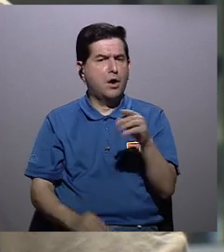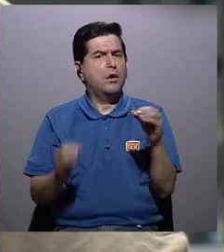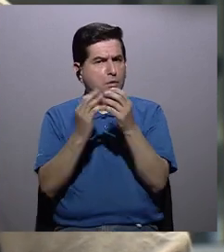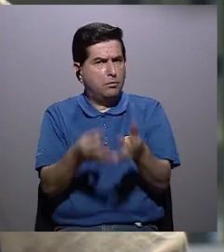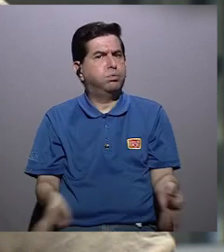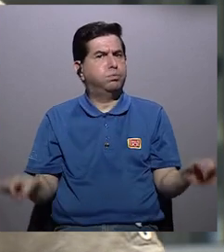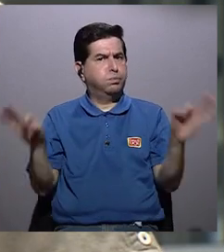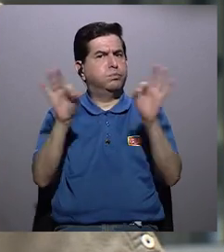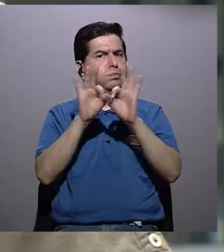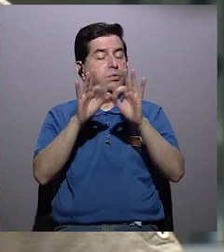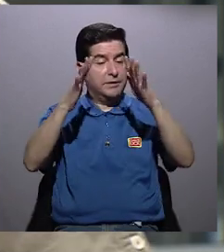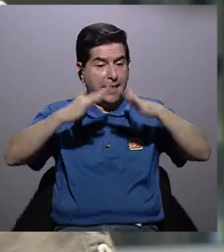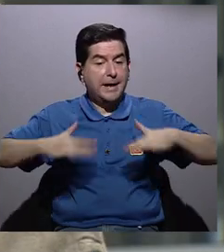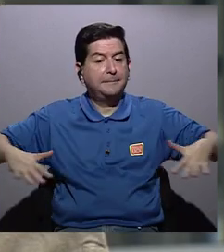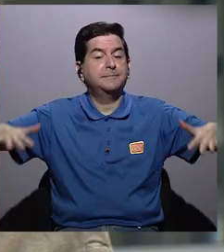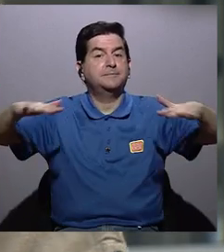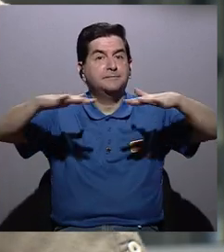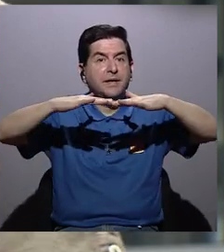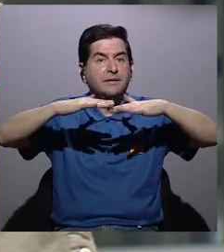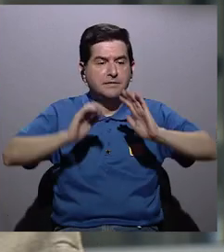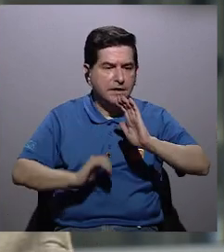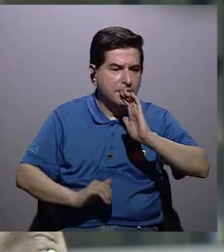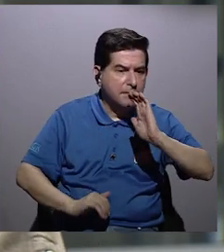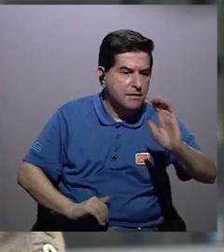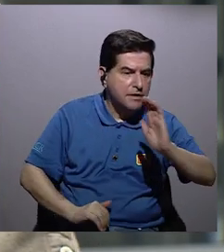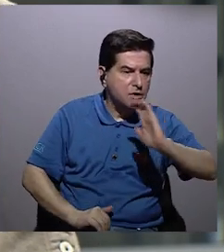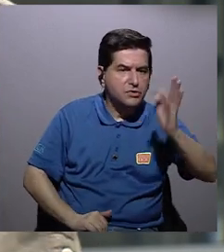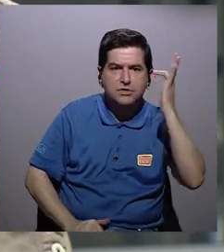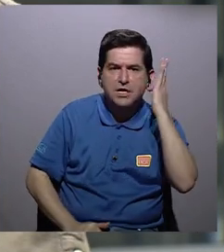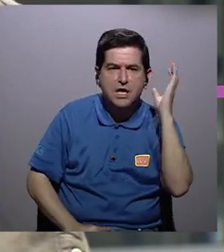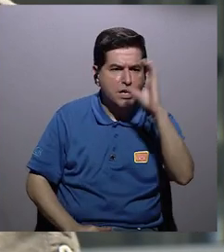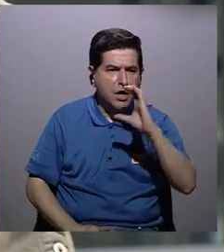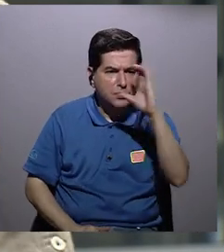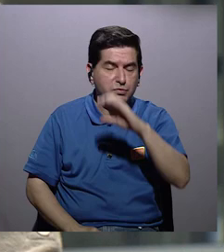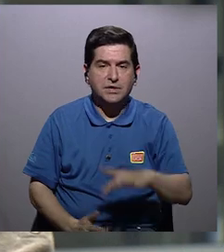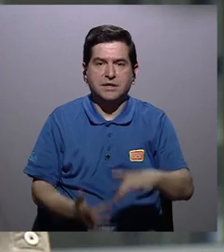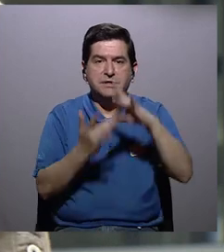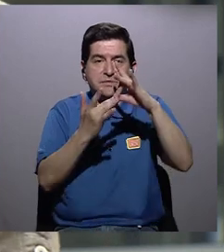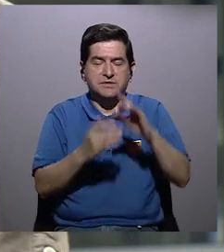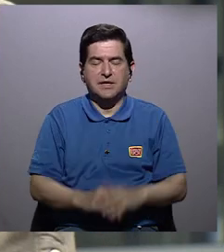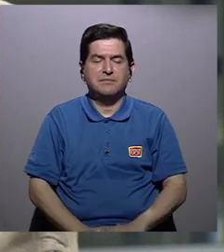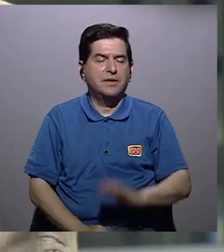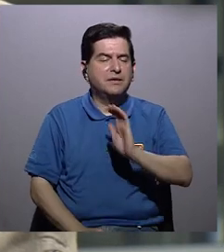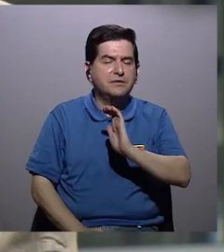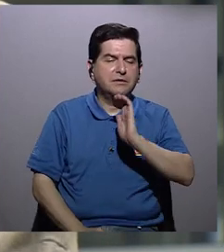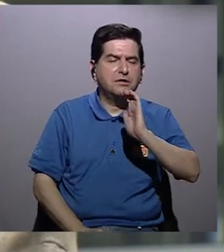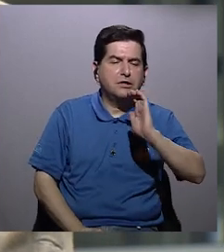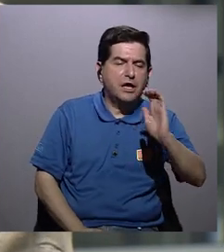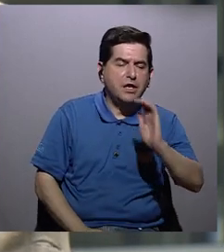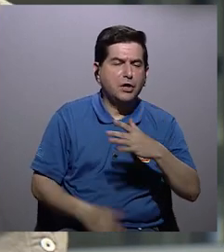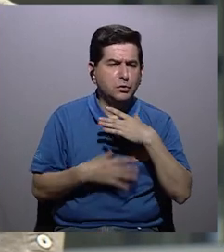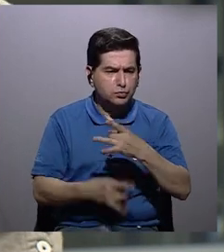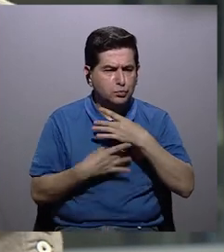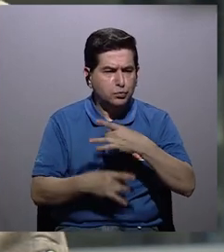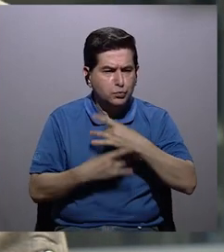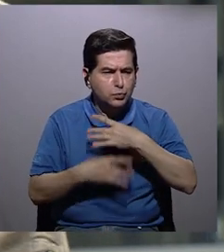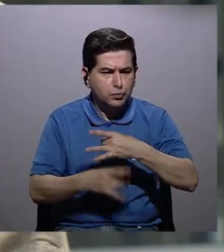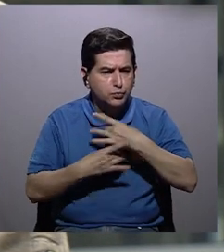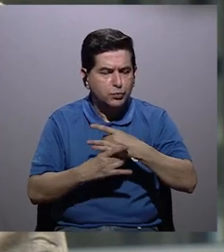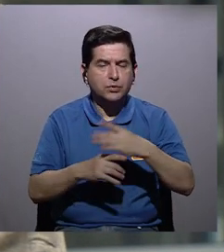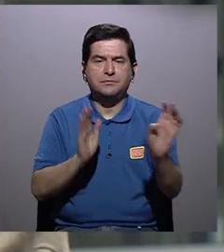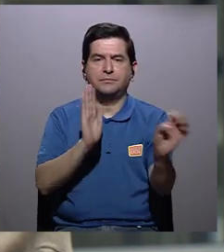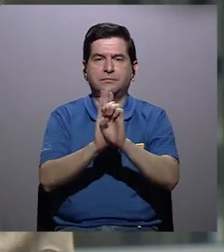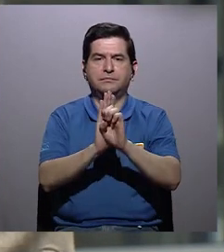vez más importante, el tema ambiental, que niños y niñas lo buscan, sobre todo los menores, con mucho interés,